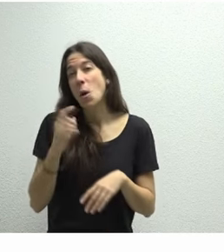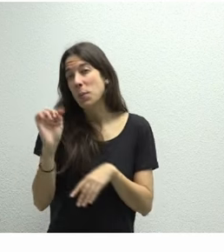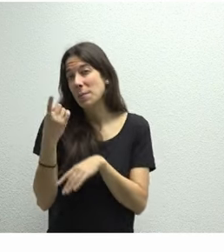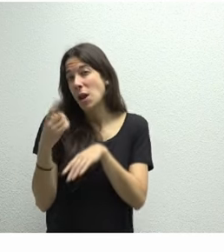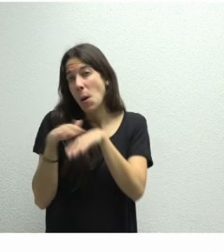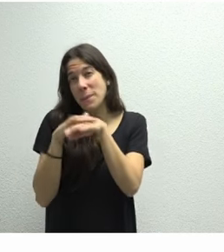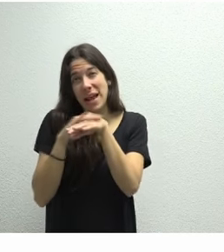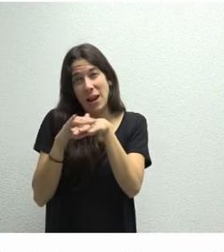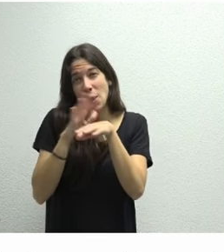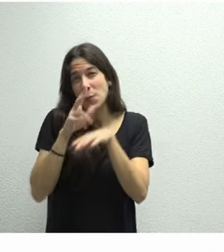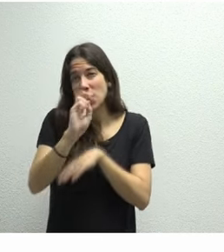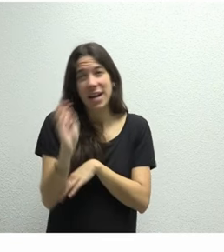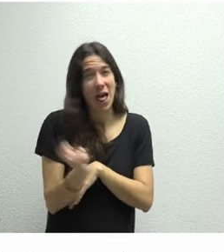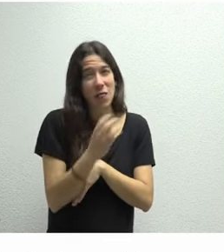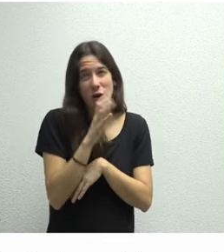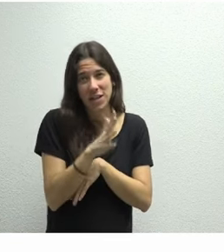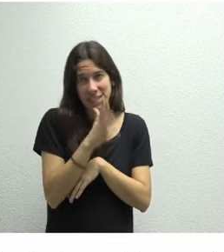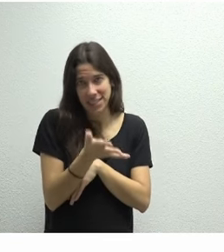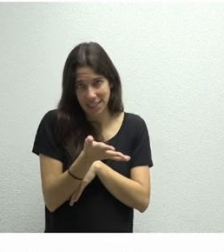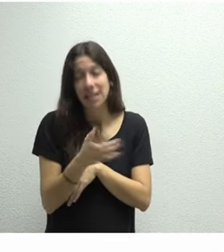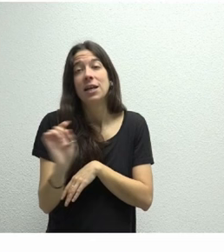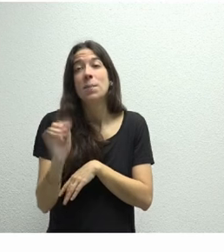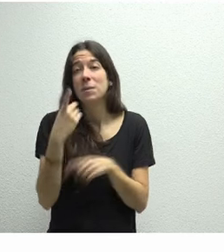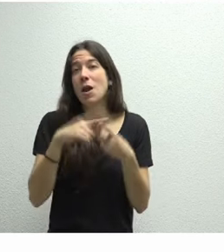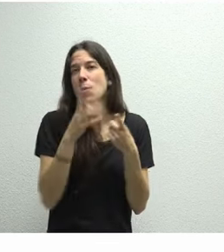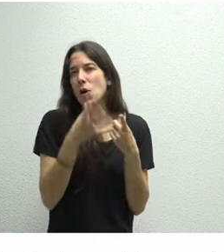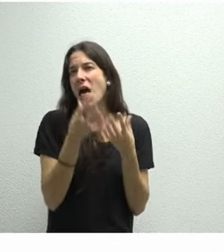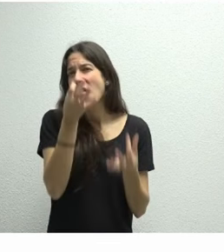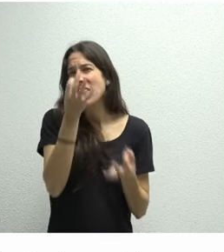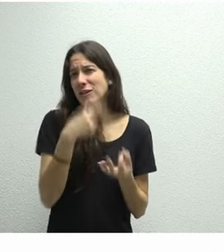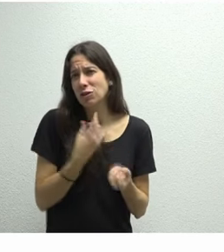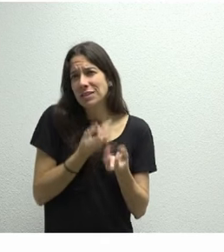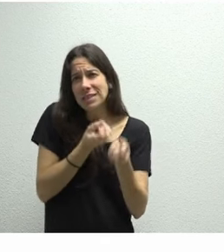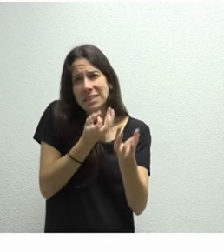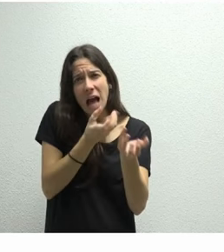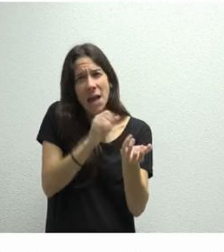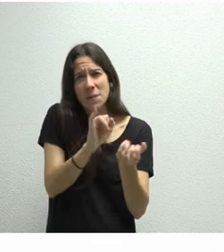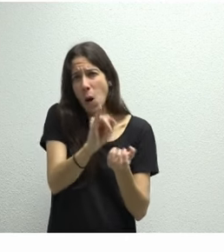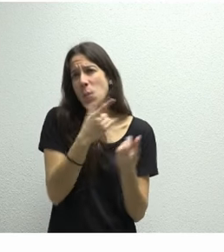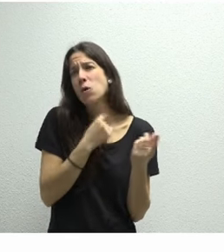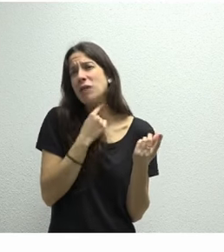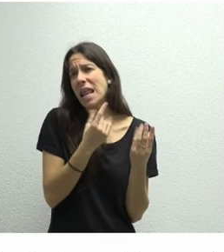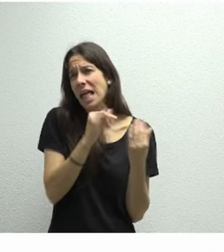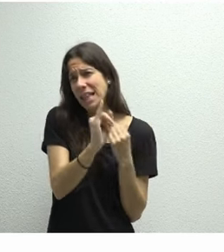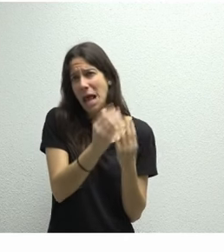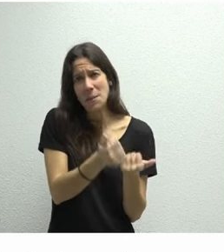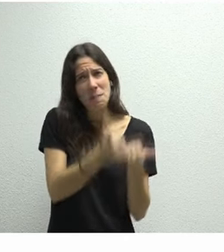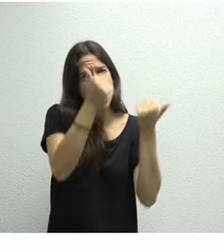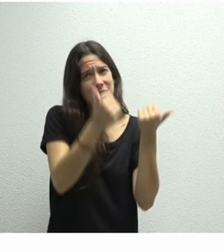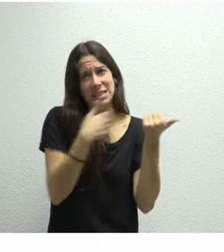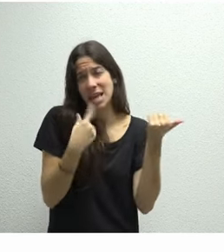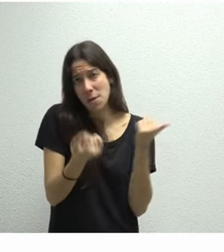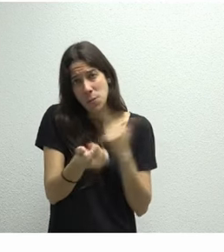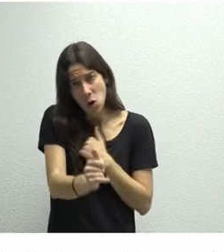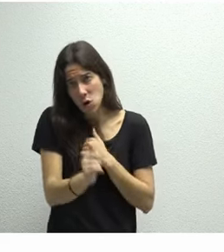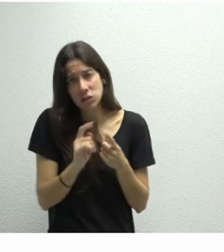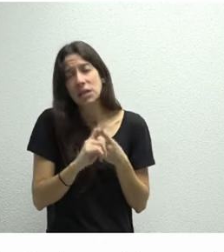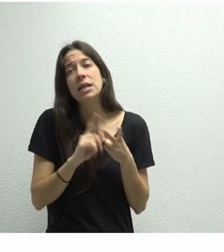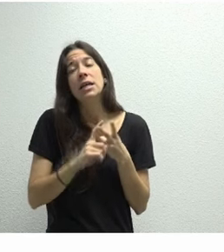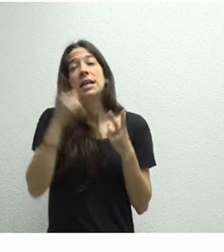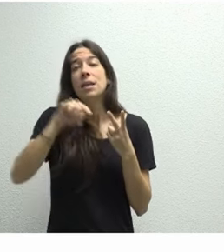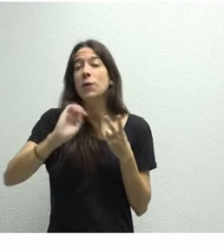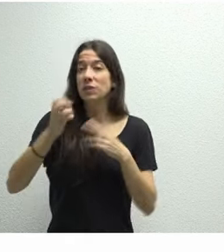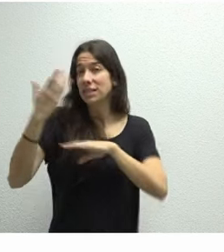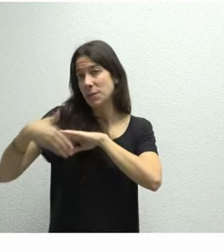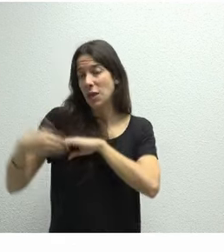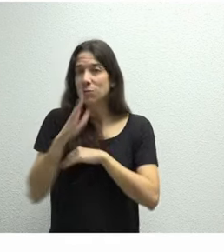Por no tener tantos datos como quisiera Ah y la otra porque lo pongo después en limitaciones no Porque muchos de